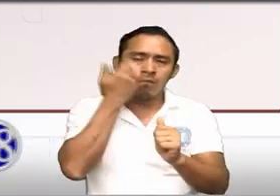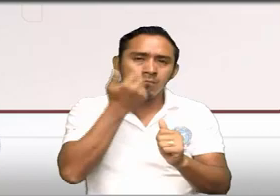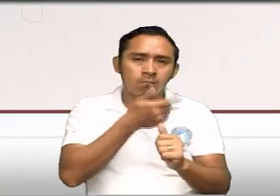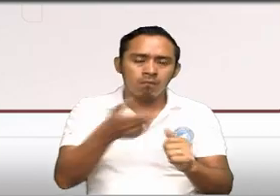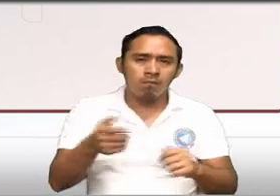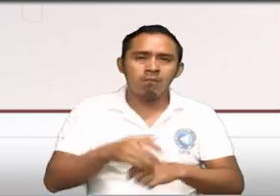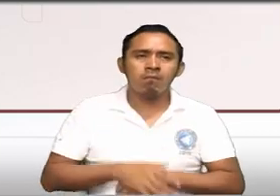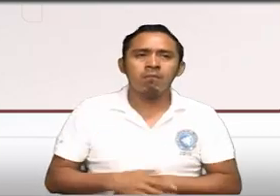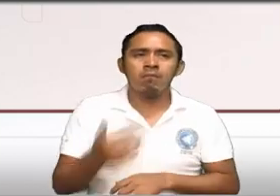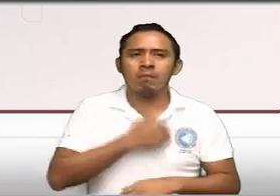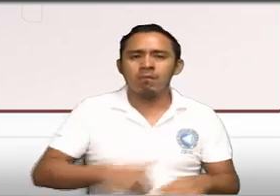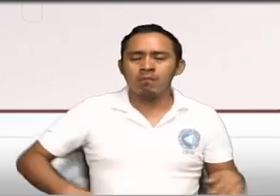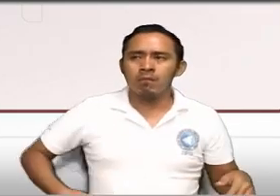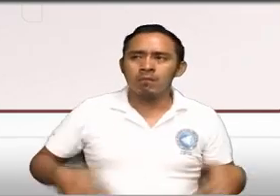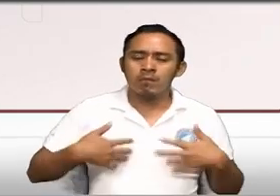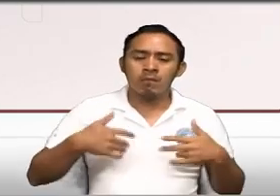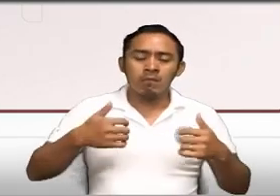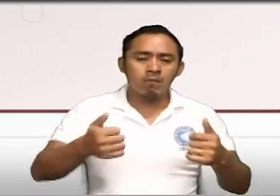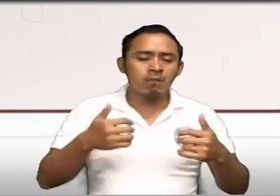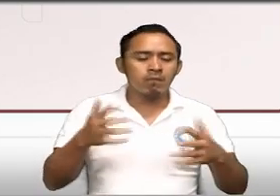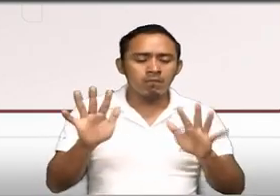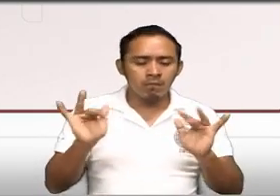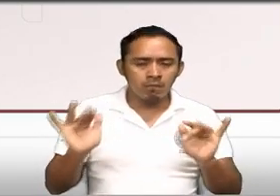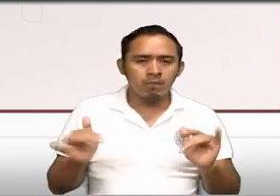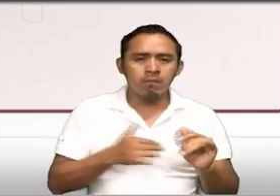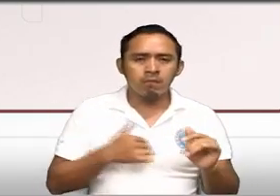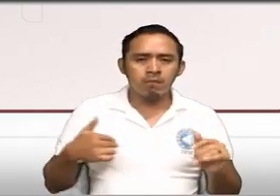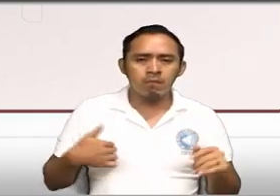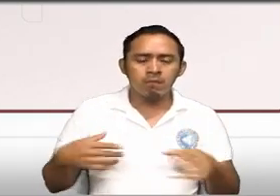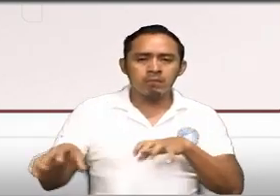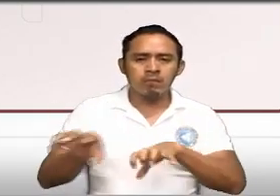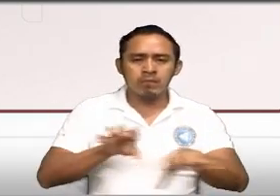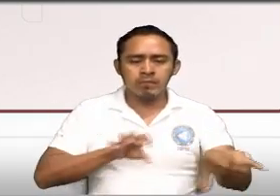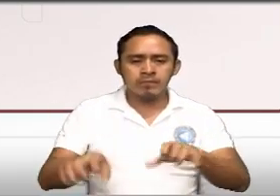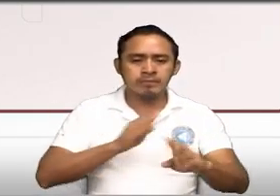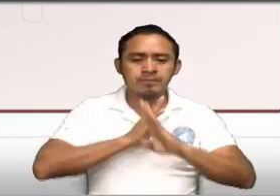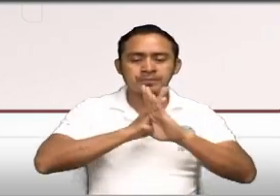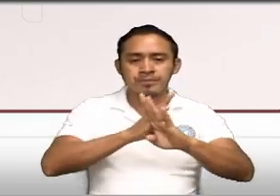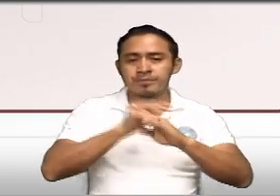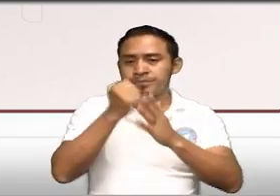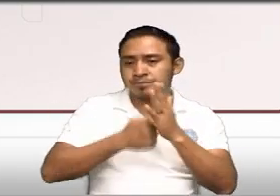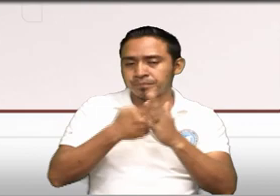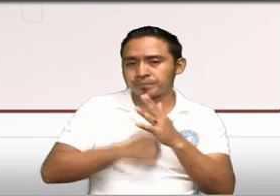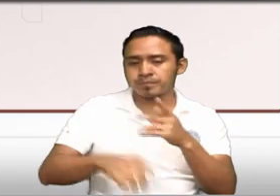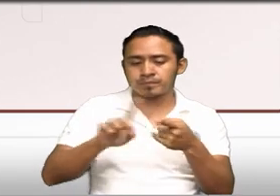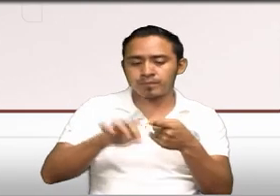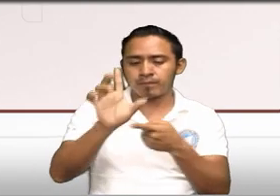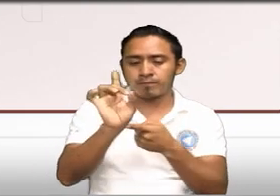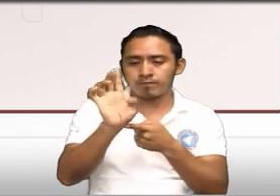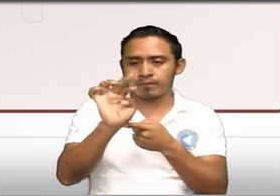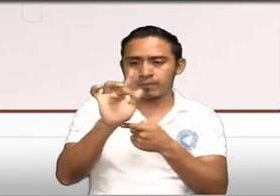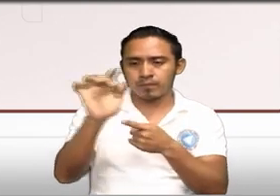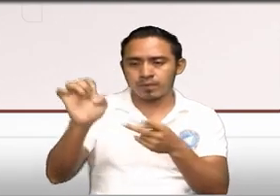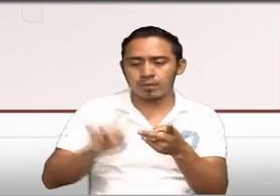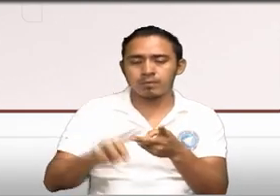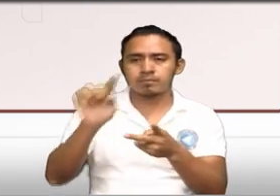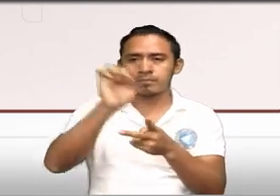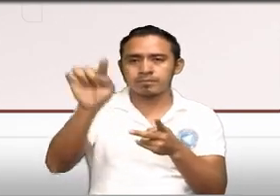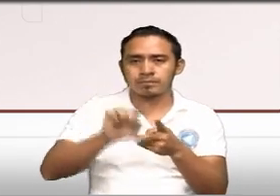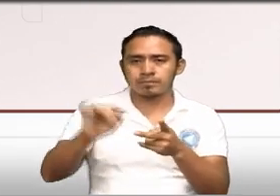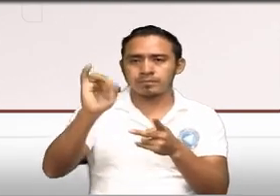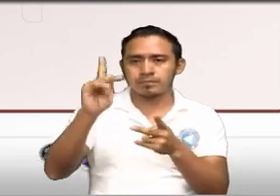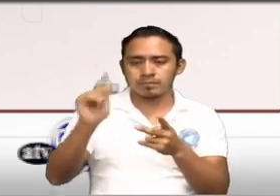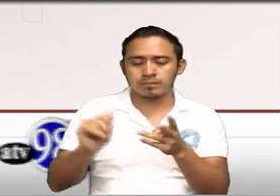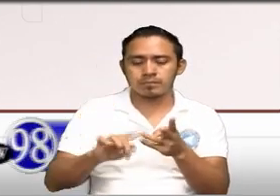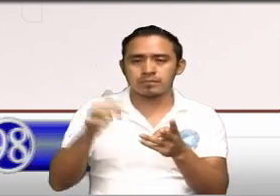el Ministerio de Salud ha elaborado las acciones de lucha antiepidémica contra el dengue, zika y chikungunya, para lo cual